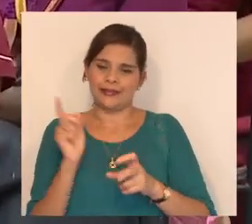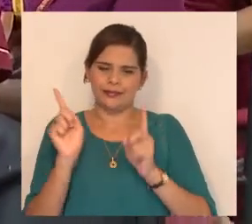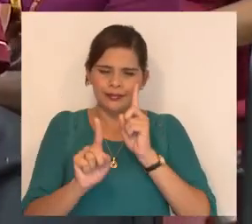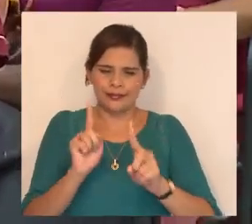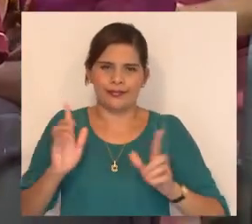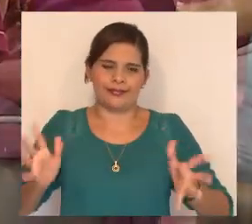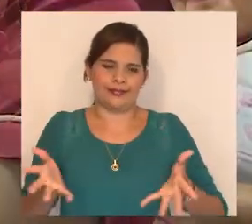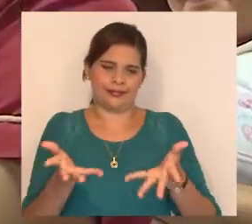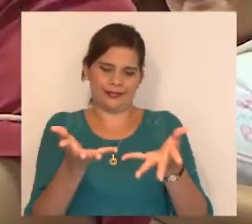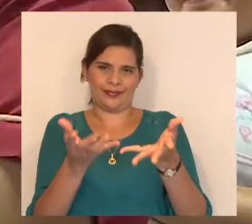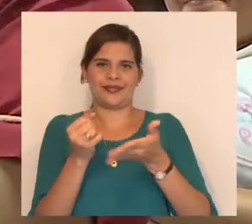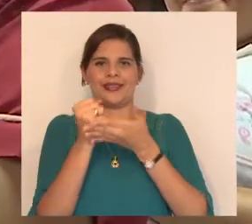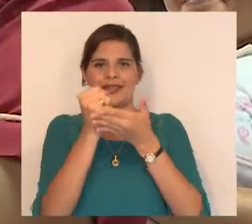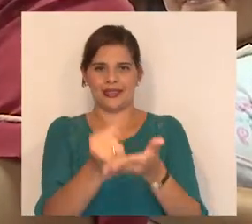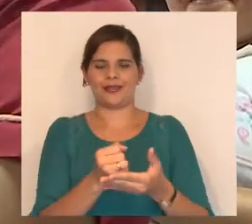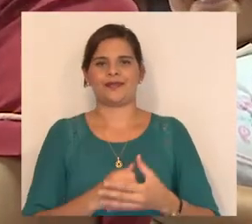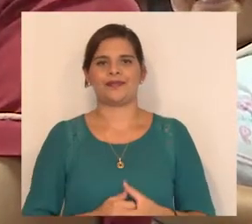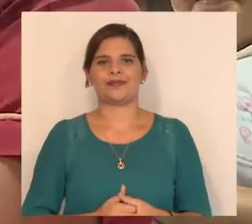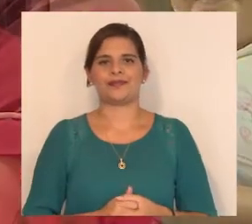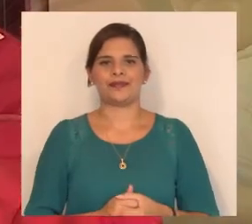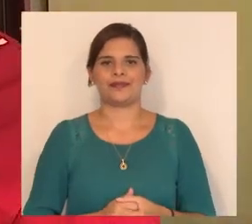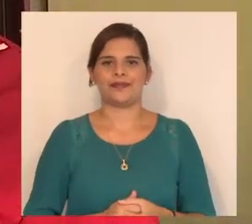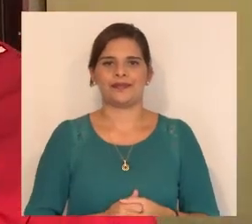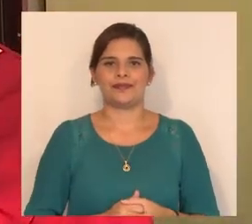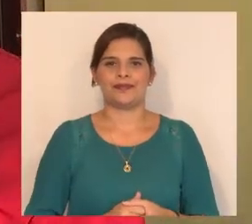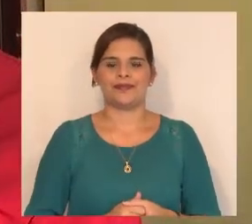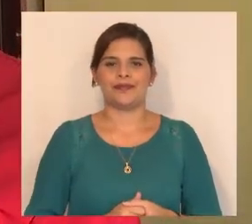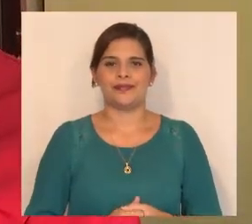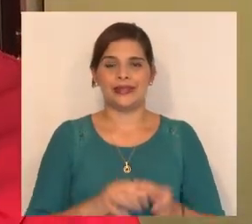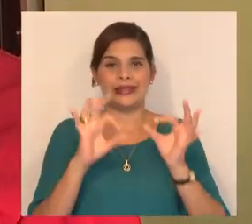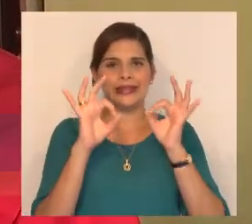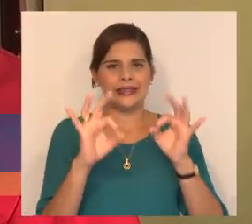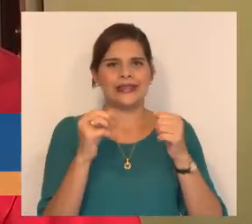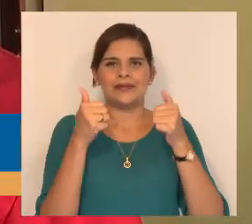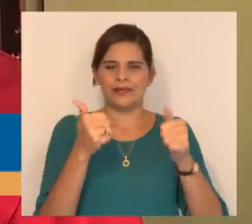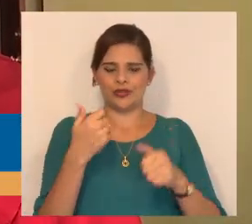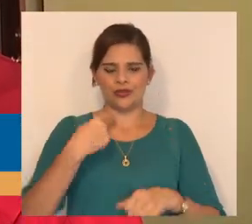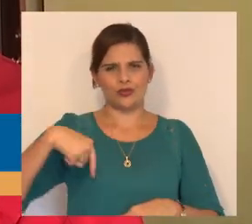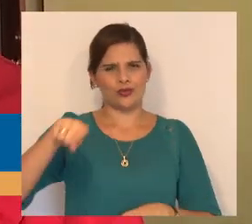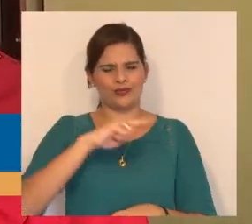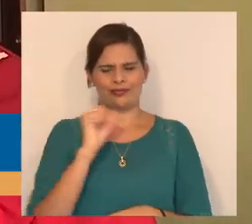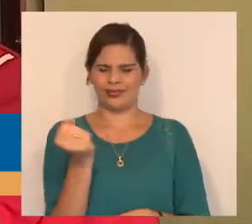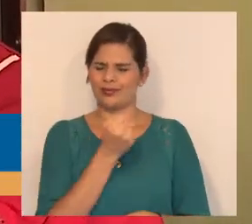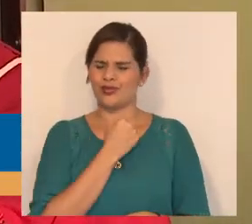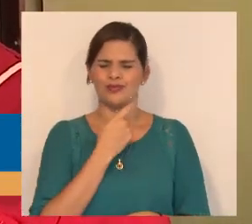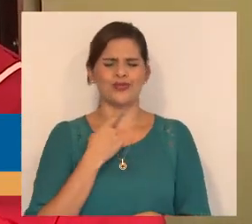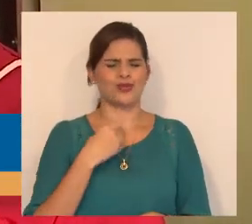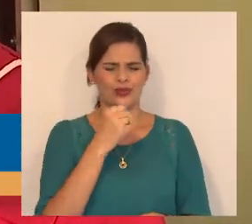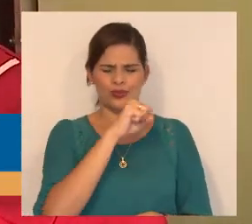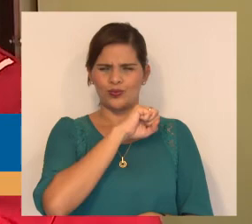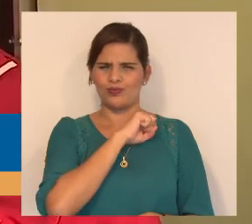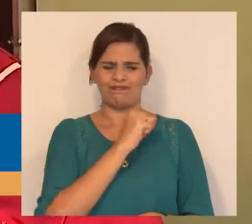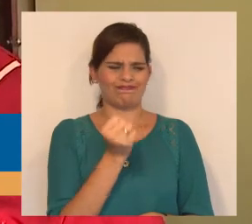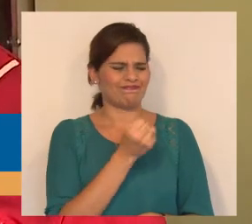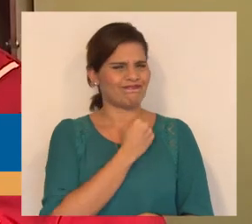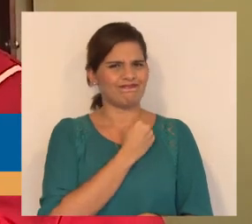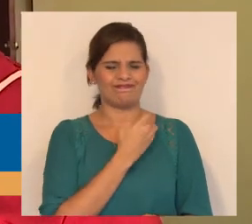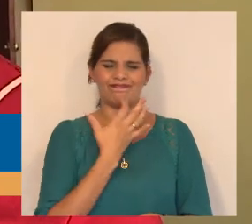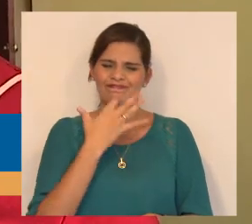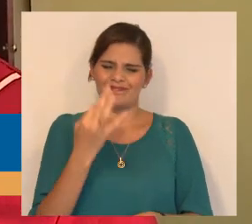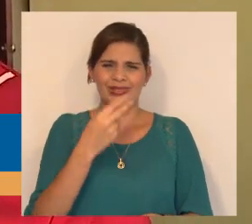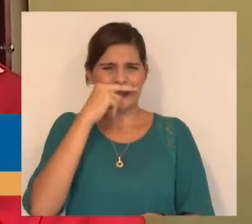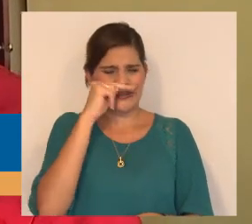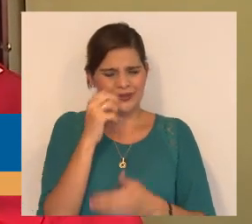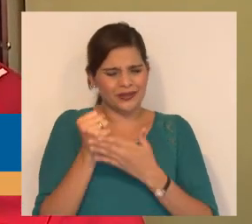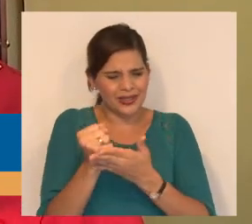tiene la posibilidad de estar en un aula de clases. Una experiencia muy hermosa, en la cual como persona pues lo enamora uno